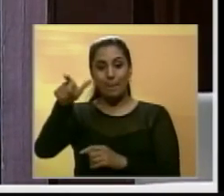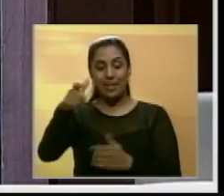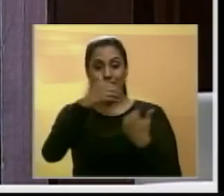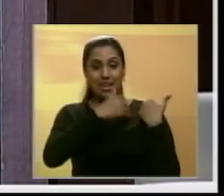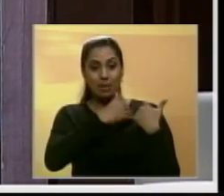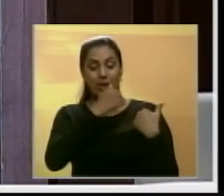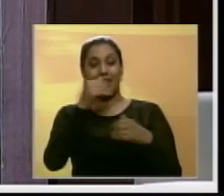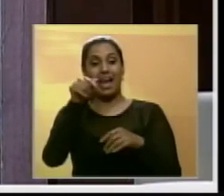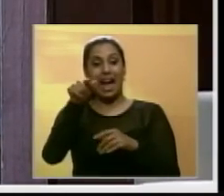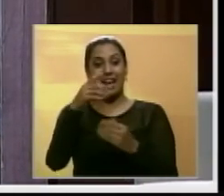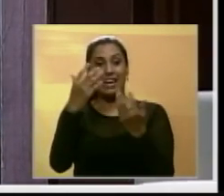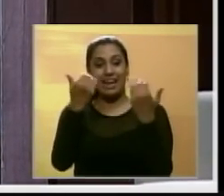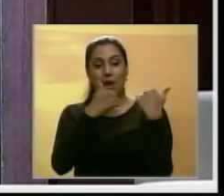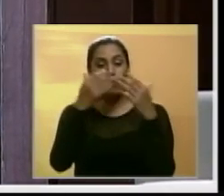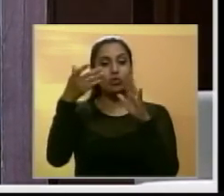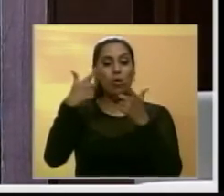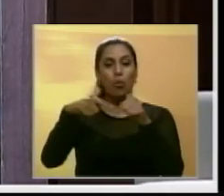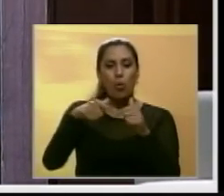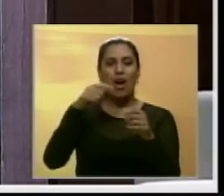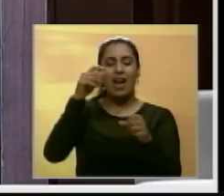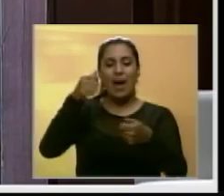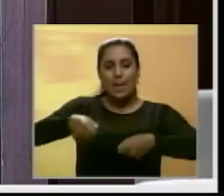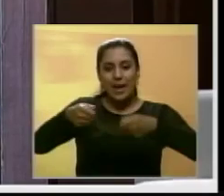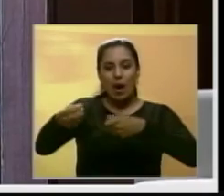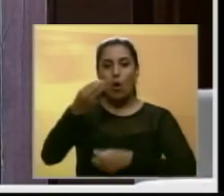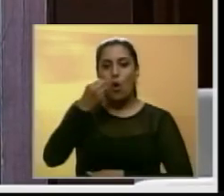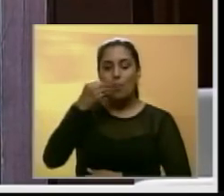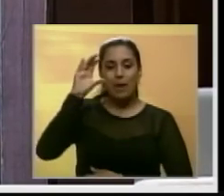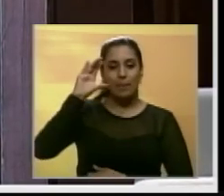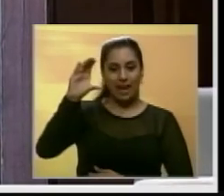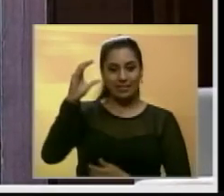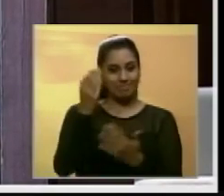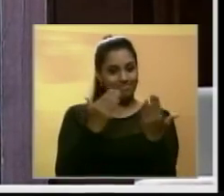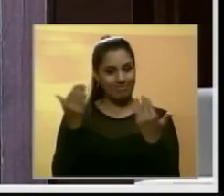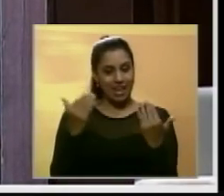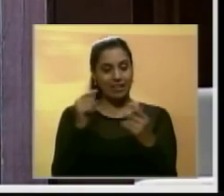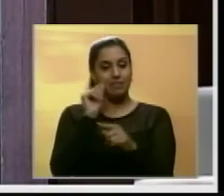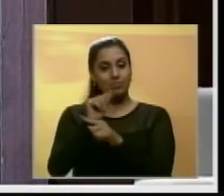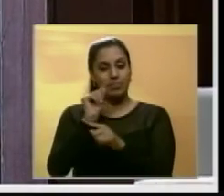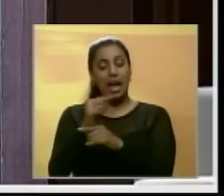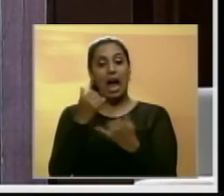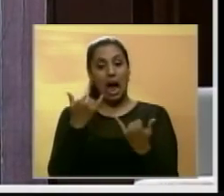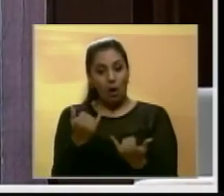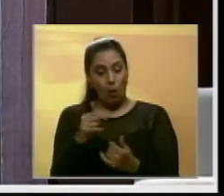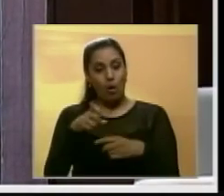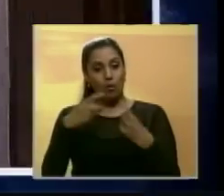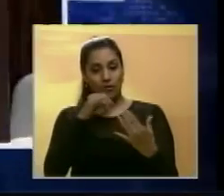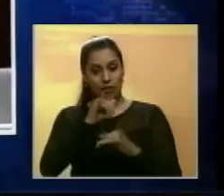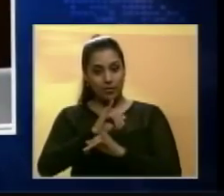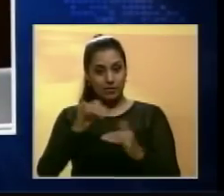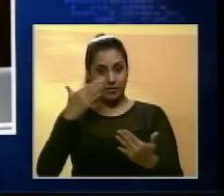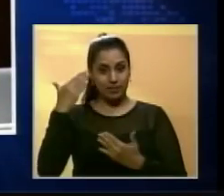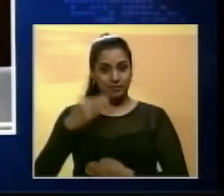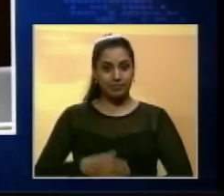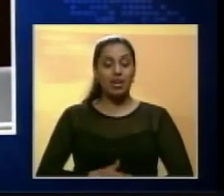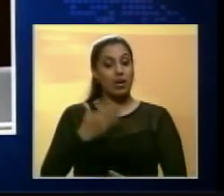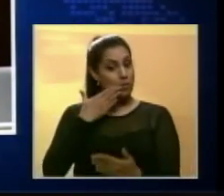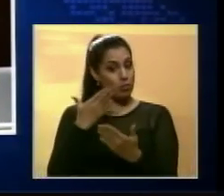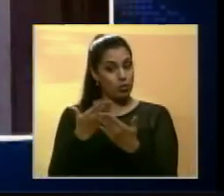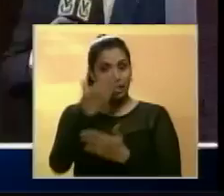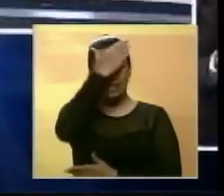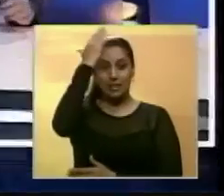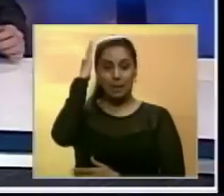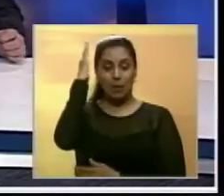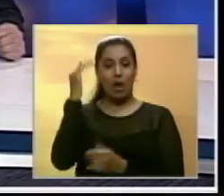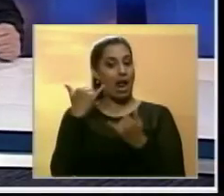que tuvieron en sus manos la gestión de los alimentos del país. Nosotros con esta información volvemos al estudio. Muchísimas gracias,